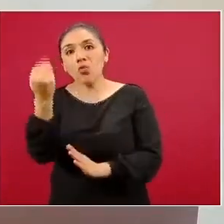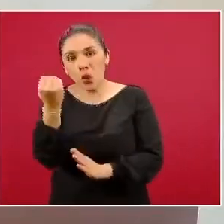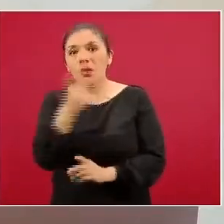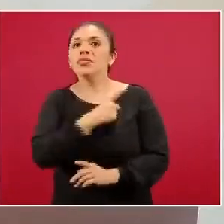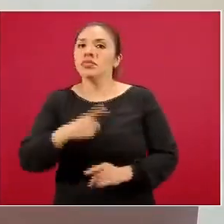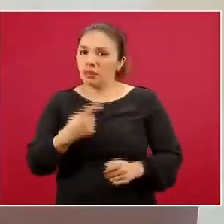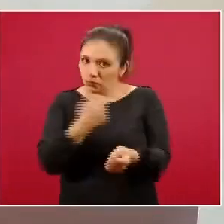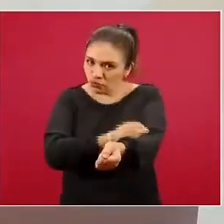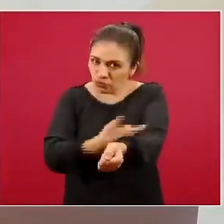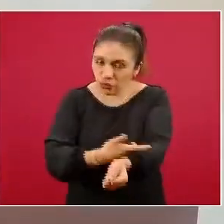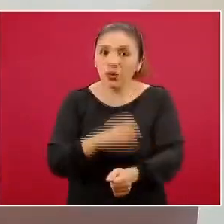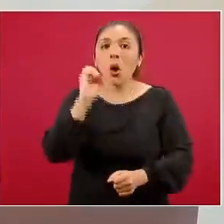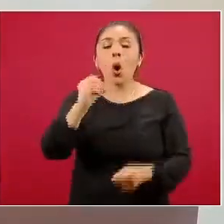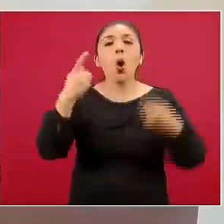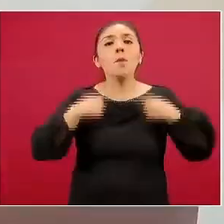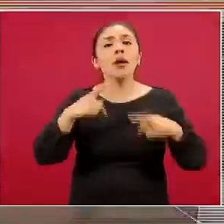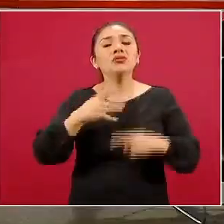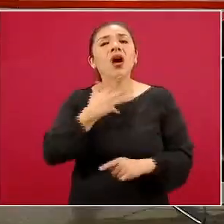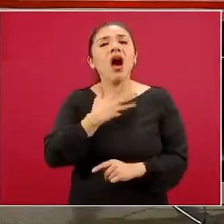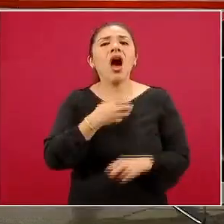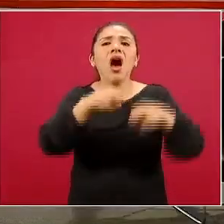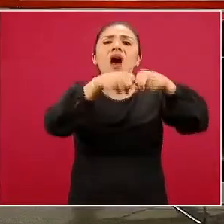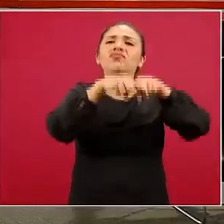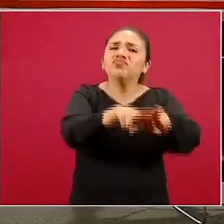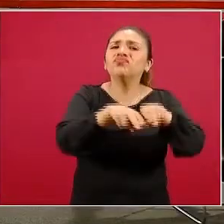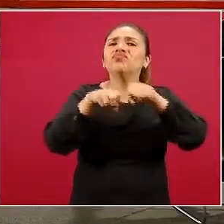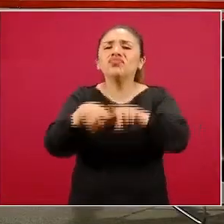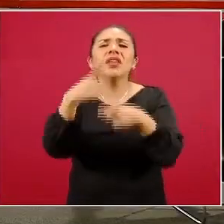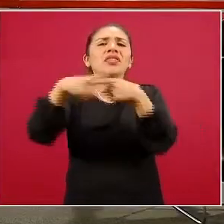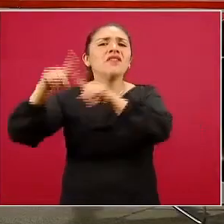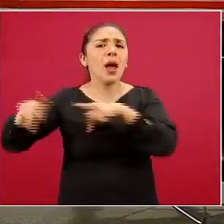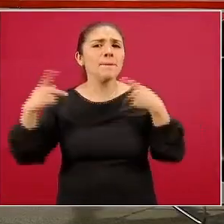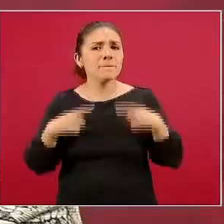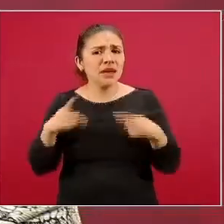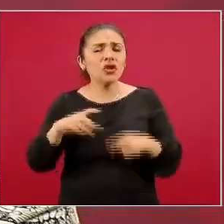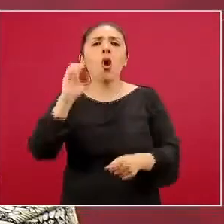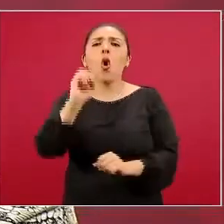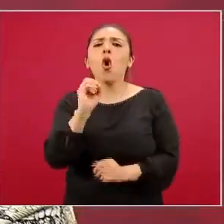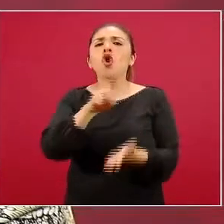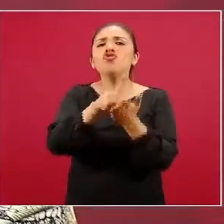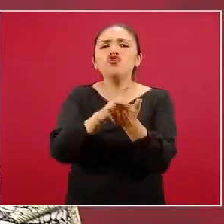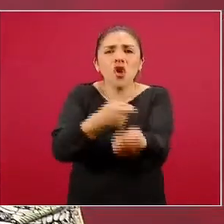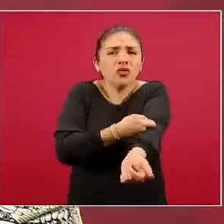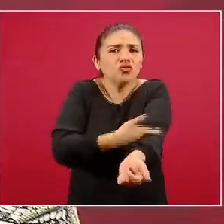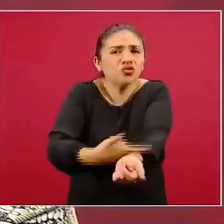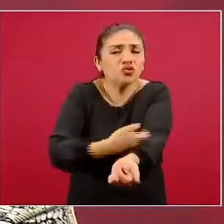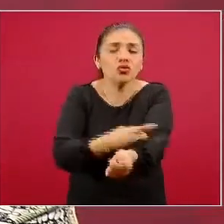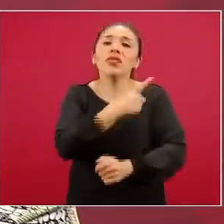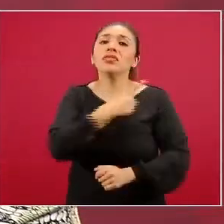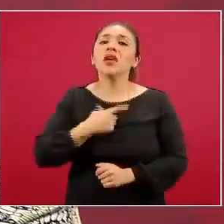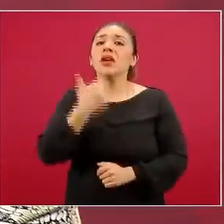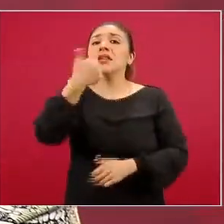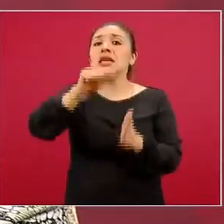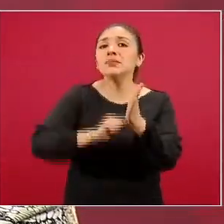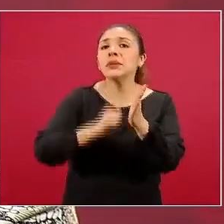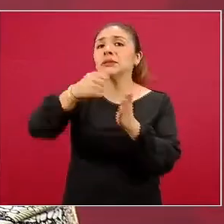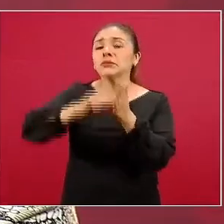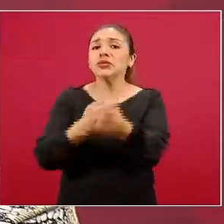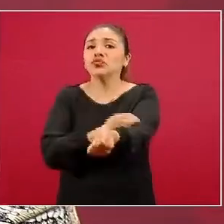pareja sexual, usuarios de drogas intravenosas. Es importante que se realicen cada 6 meses esta prueba,